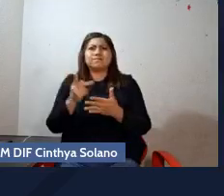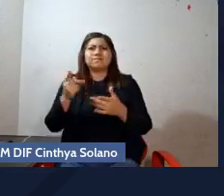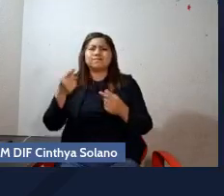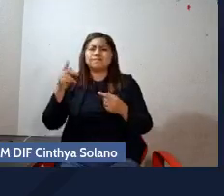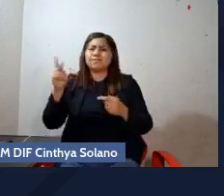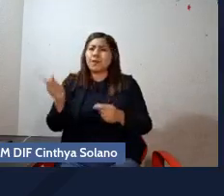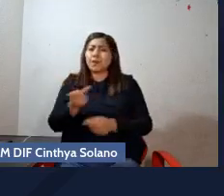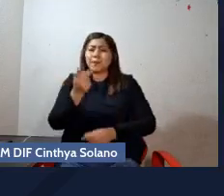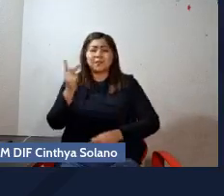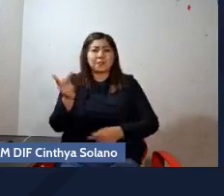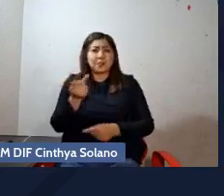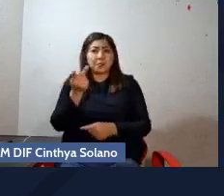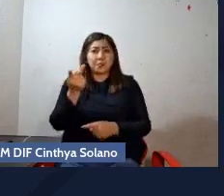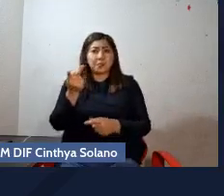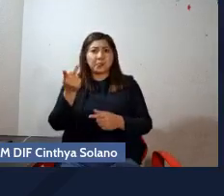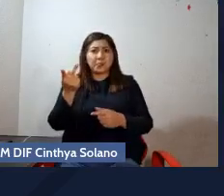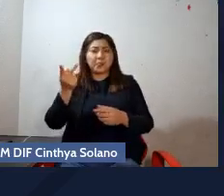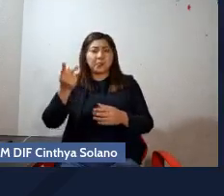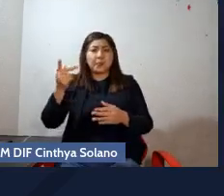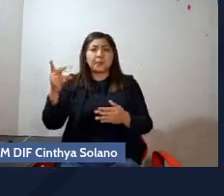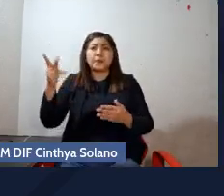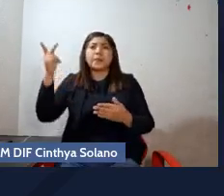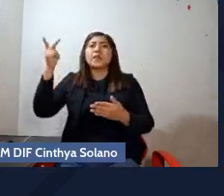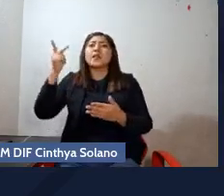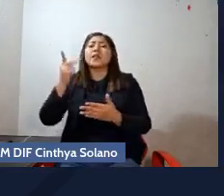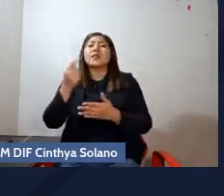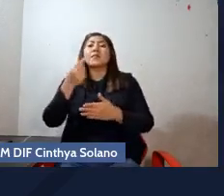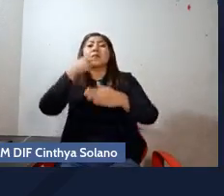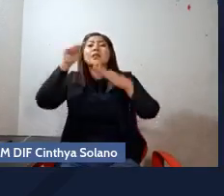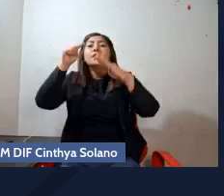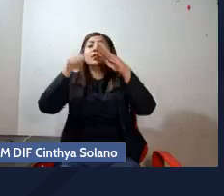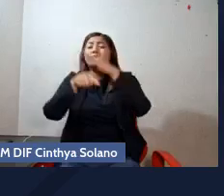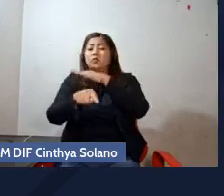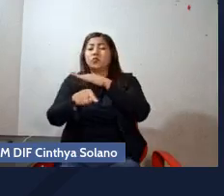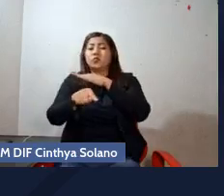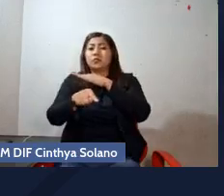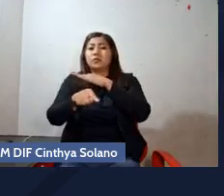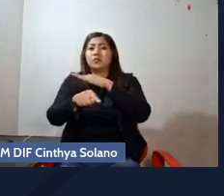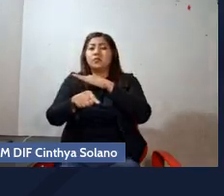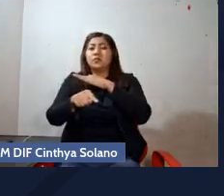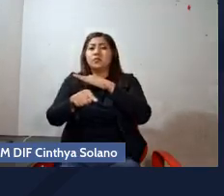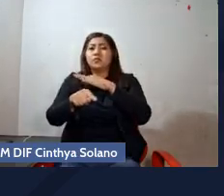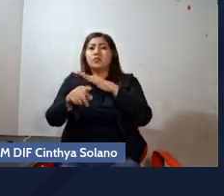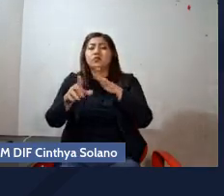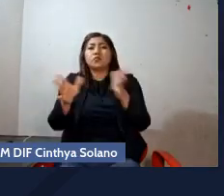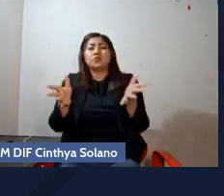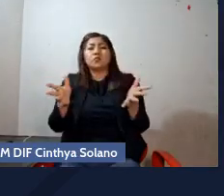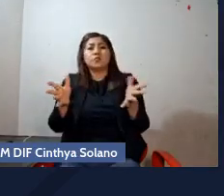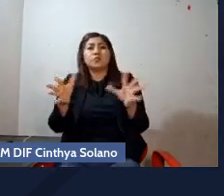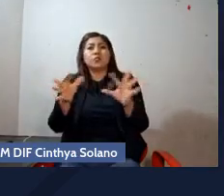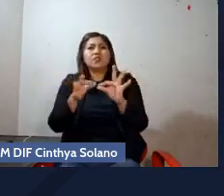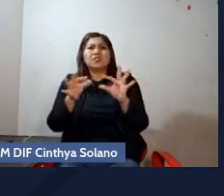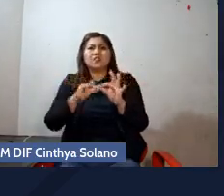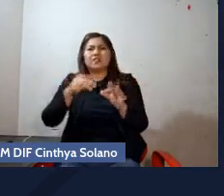quien presenta su denuncia ciudadana, y casi al final de su planteamiento aparece una pestaña